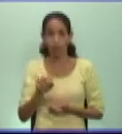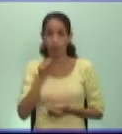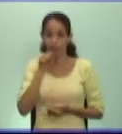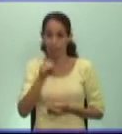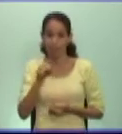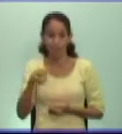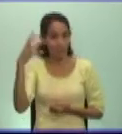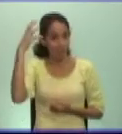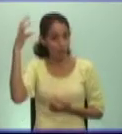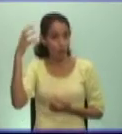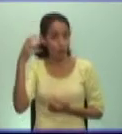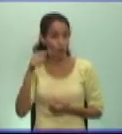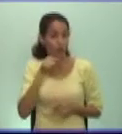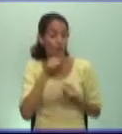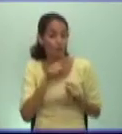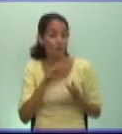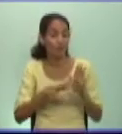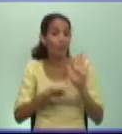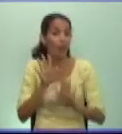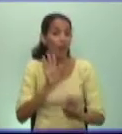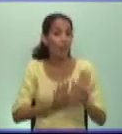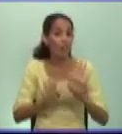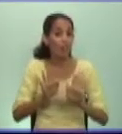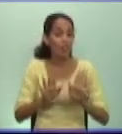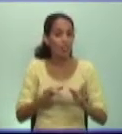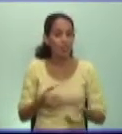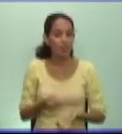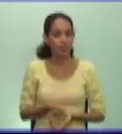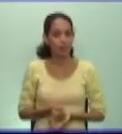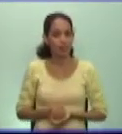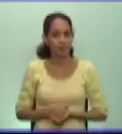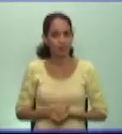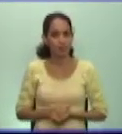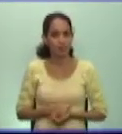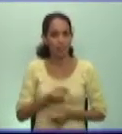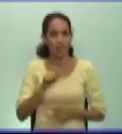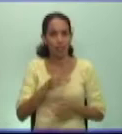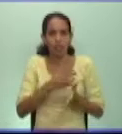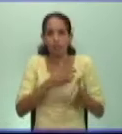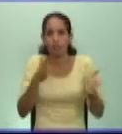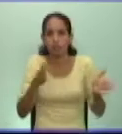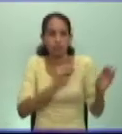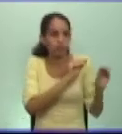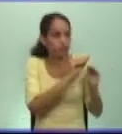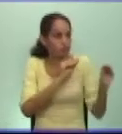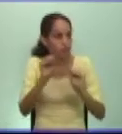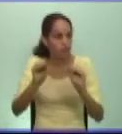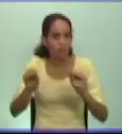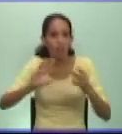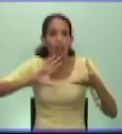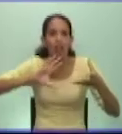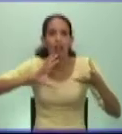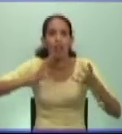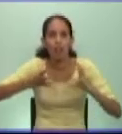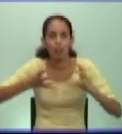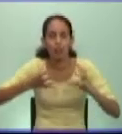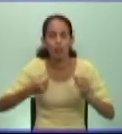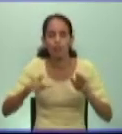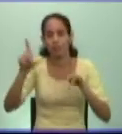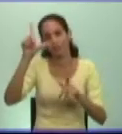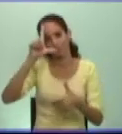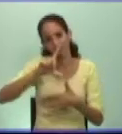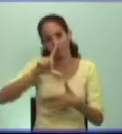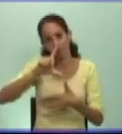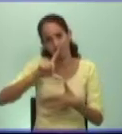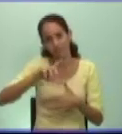da mucha fuerza a esa política del neoliberalismo y que se extienda a todo el universo, sobre todo en el área